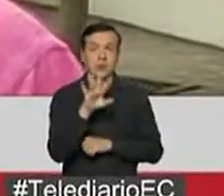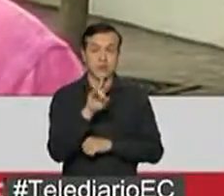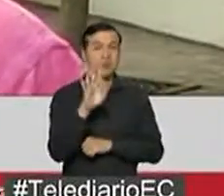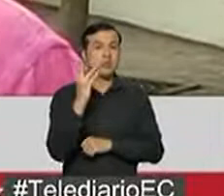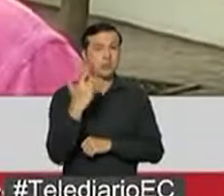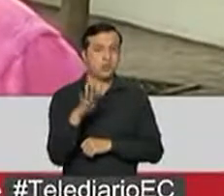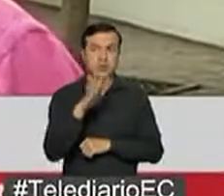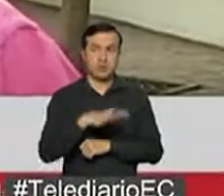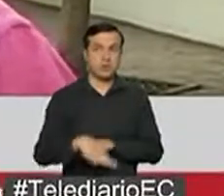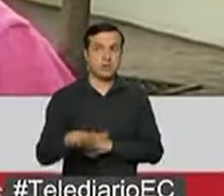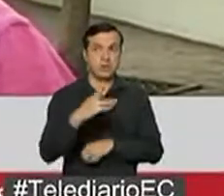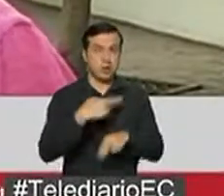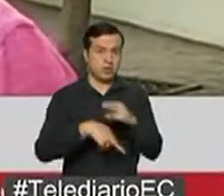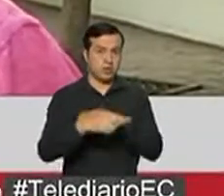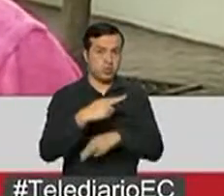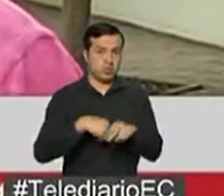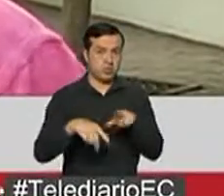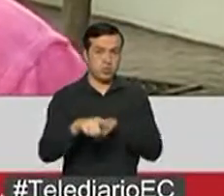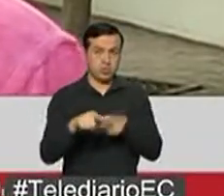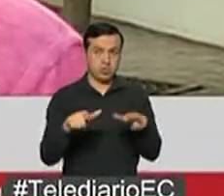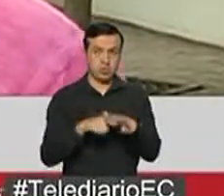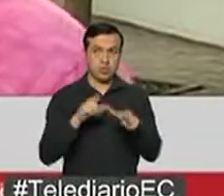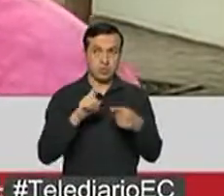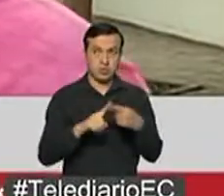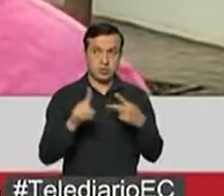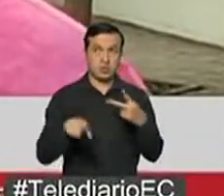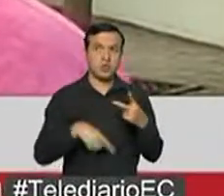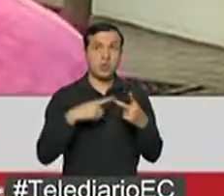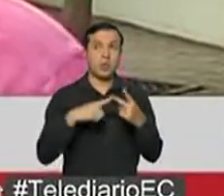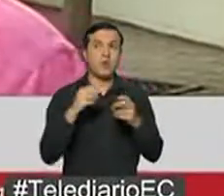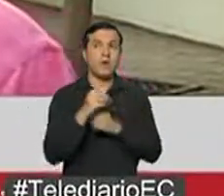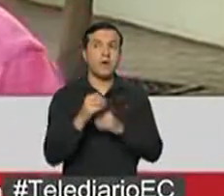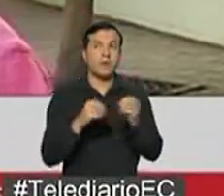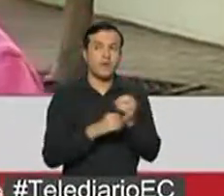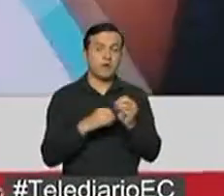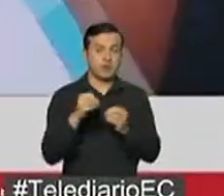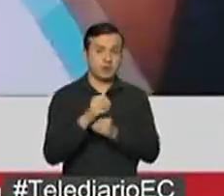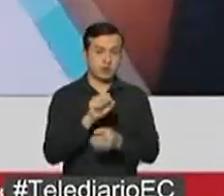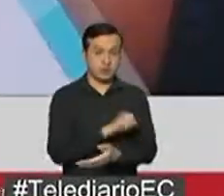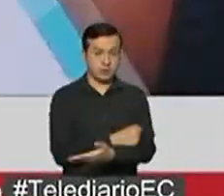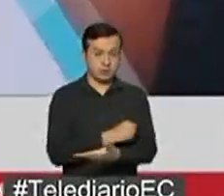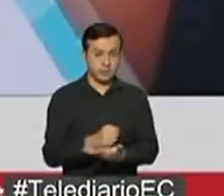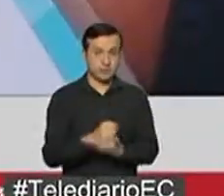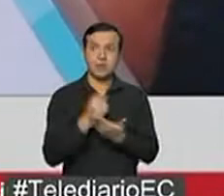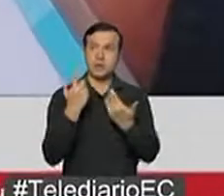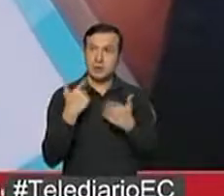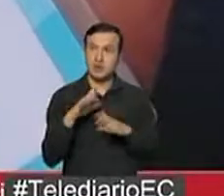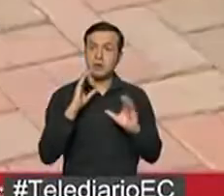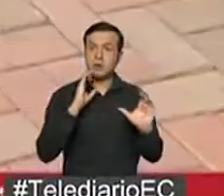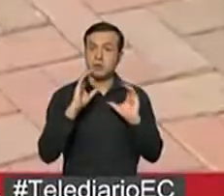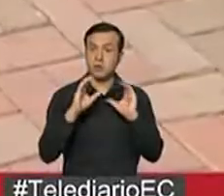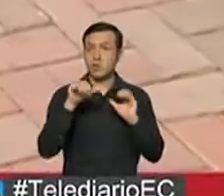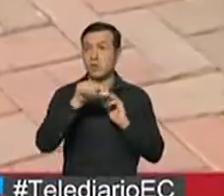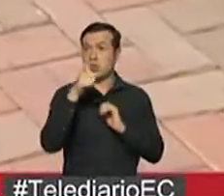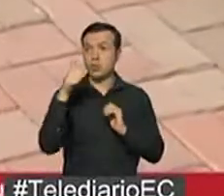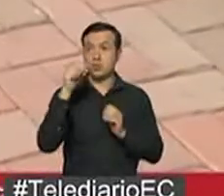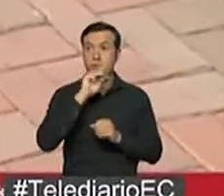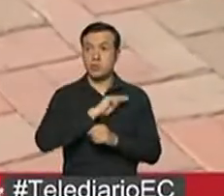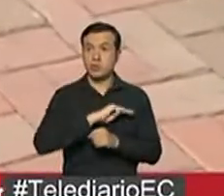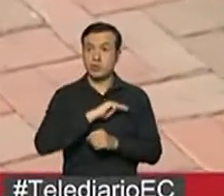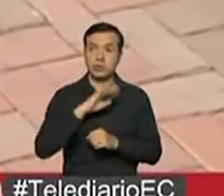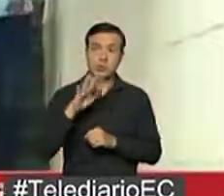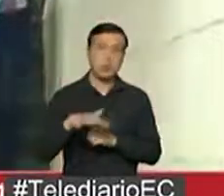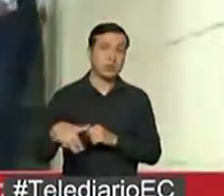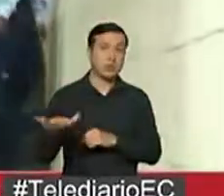en la zona comercial y la zona de oficinas de samborondón y ya se mantienen conversaciones con otros municipios